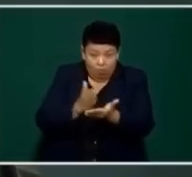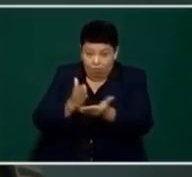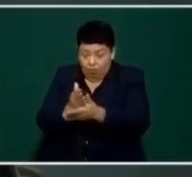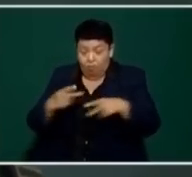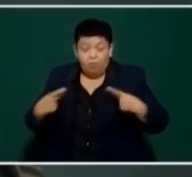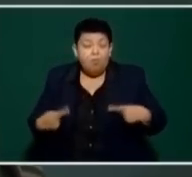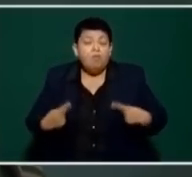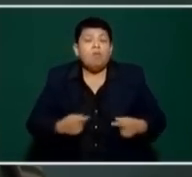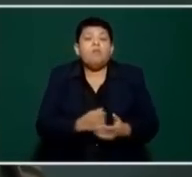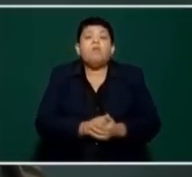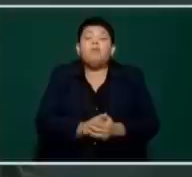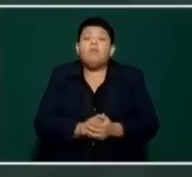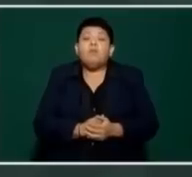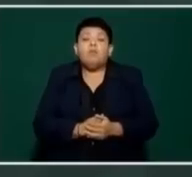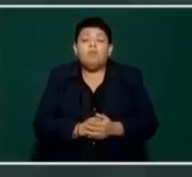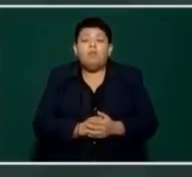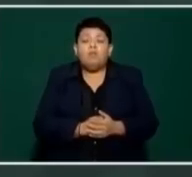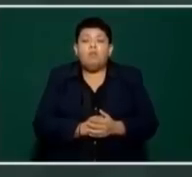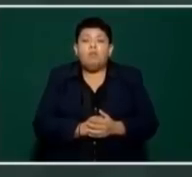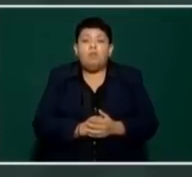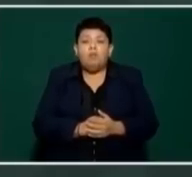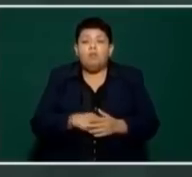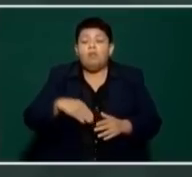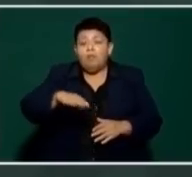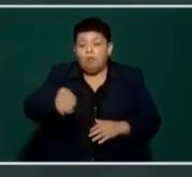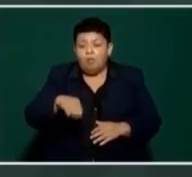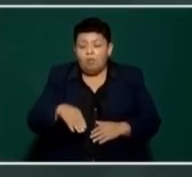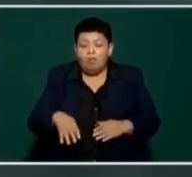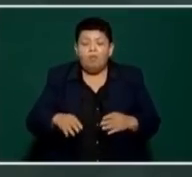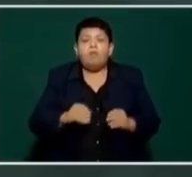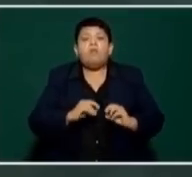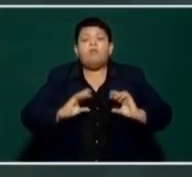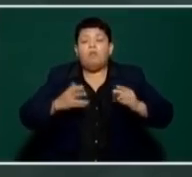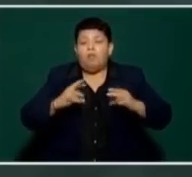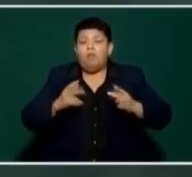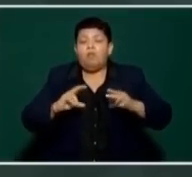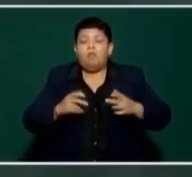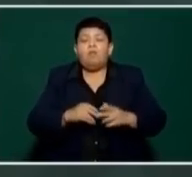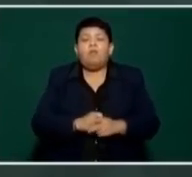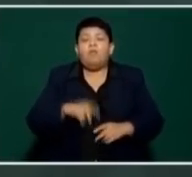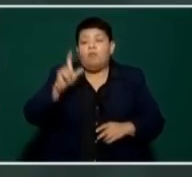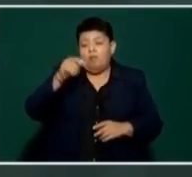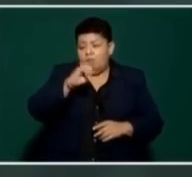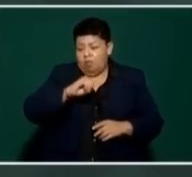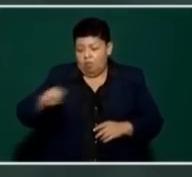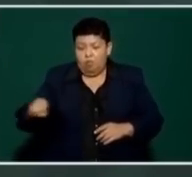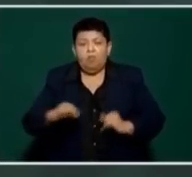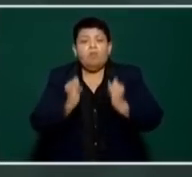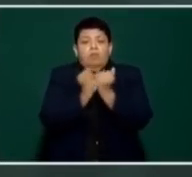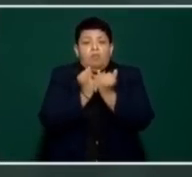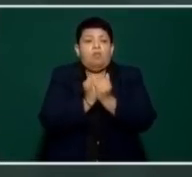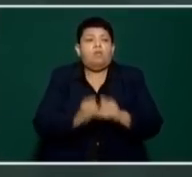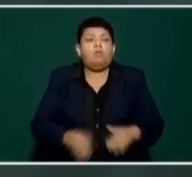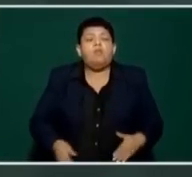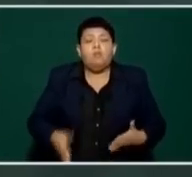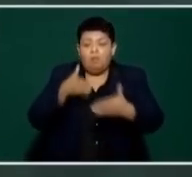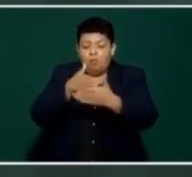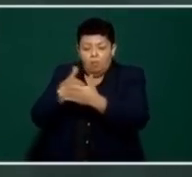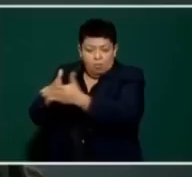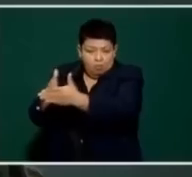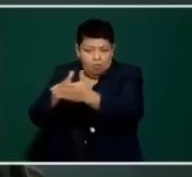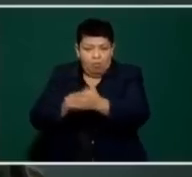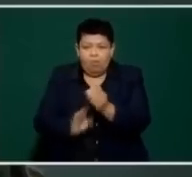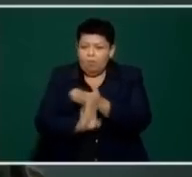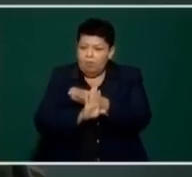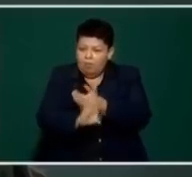buscar otra ruta. Entonces estamos cubriendo también Quintana Roo, ¿verdad? Para poder